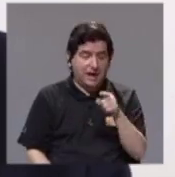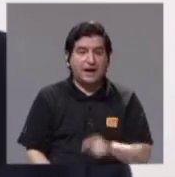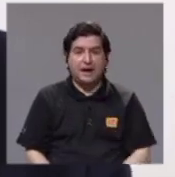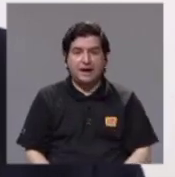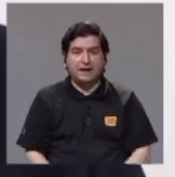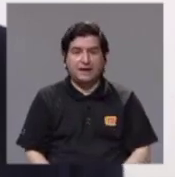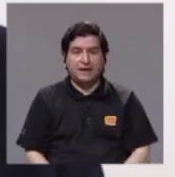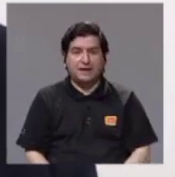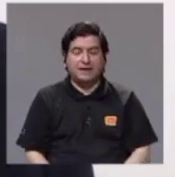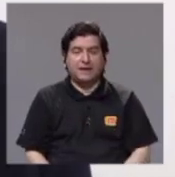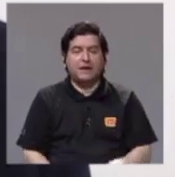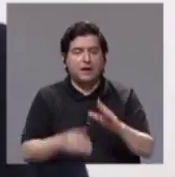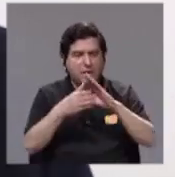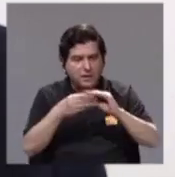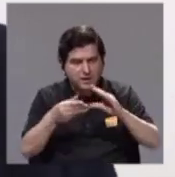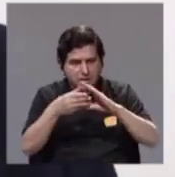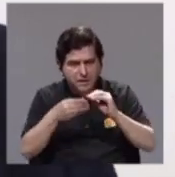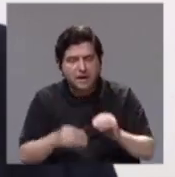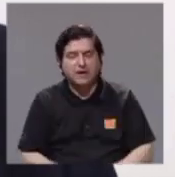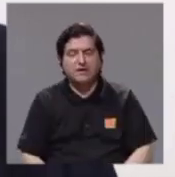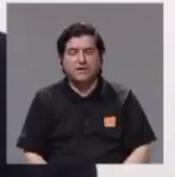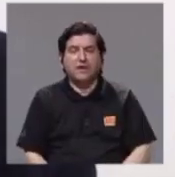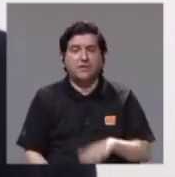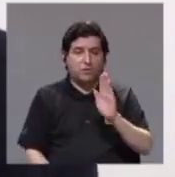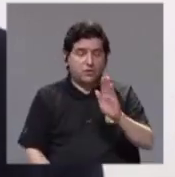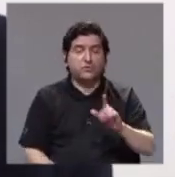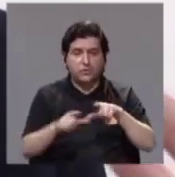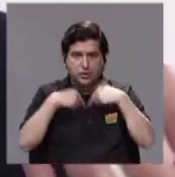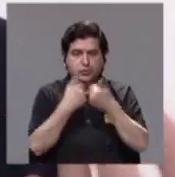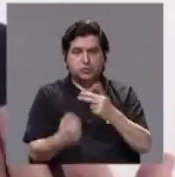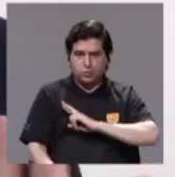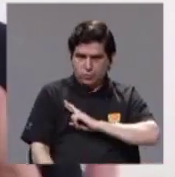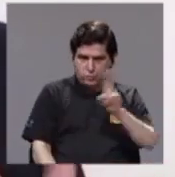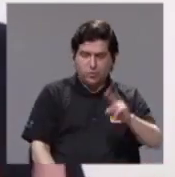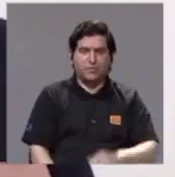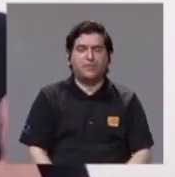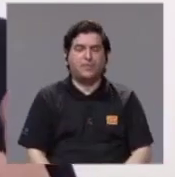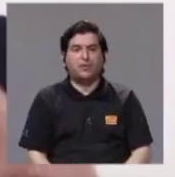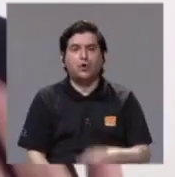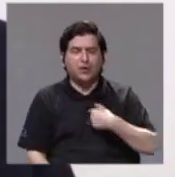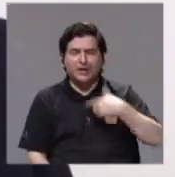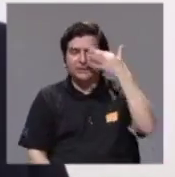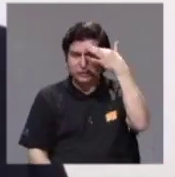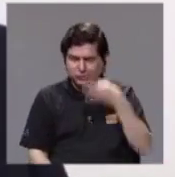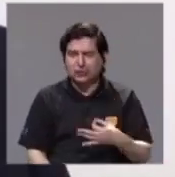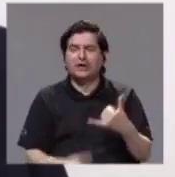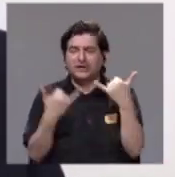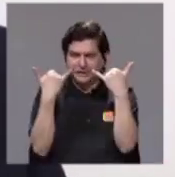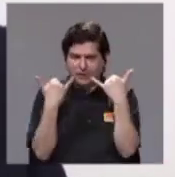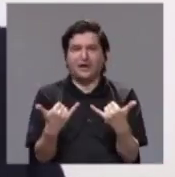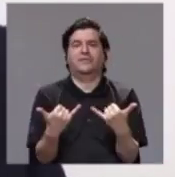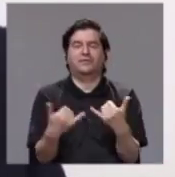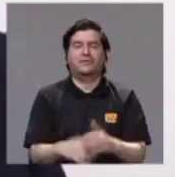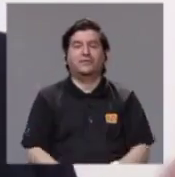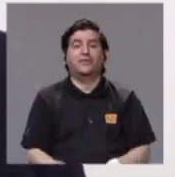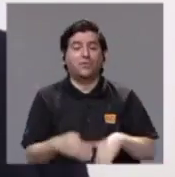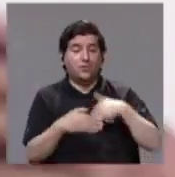mercedario y cronista de su orden. Y estoy convencido